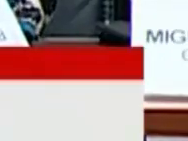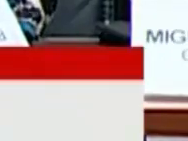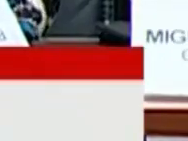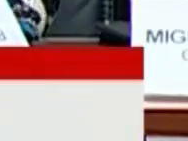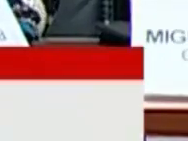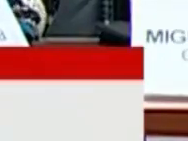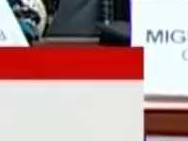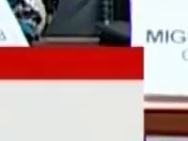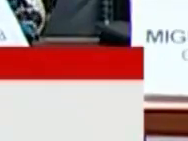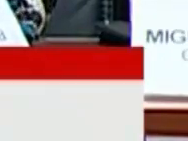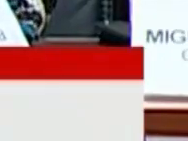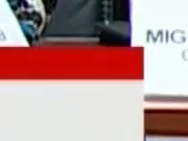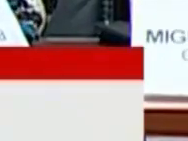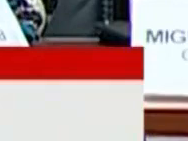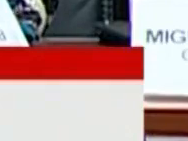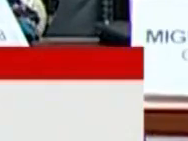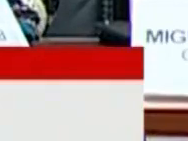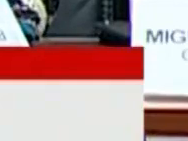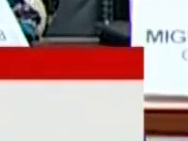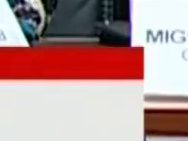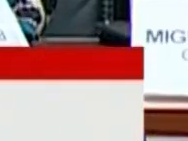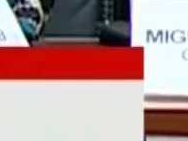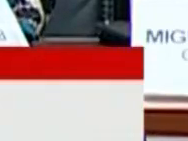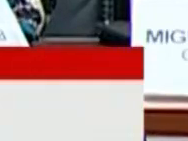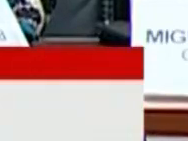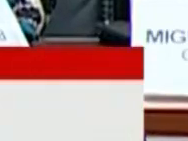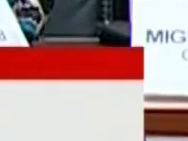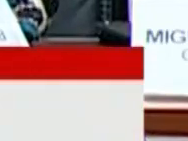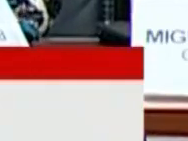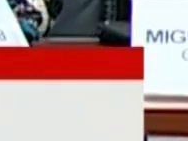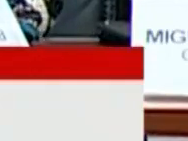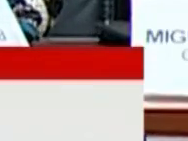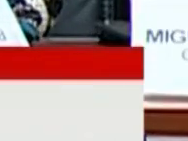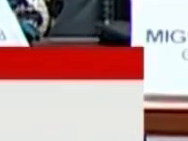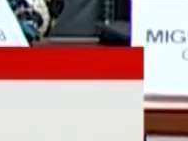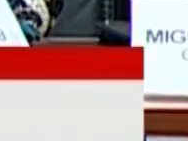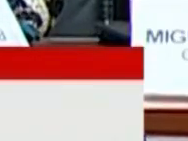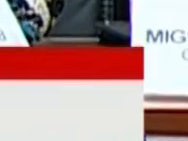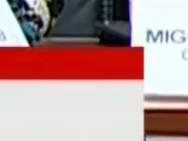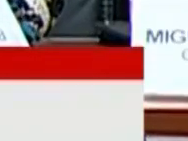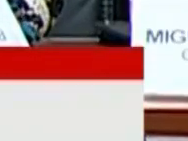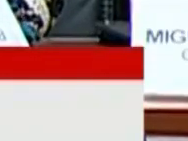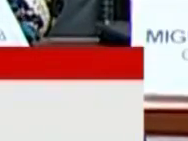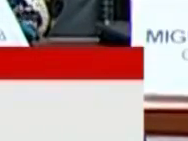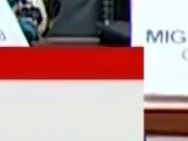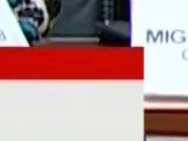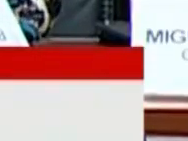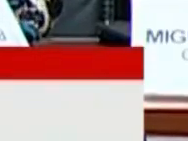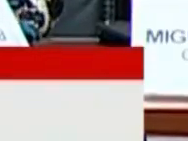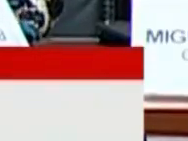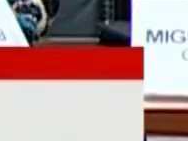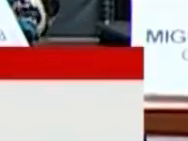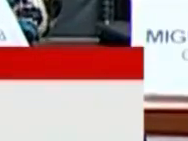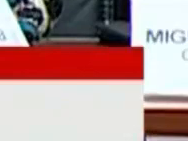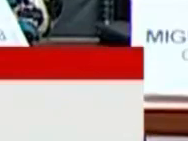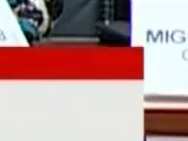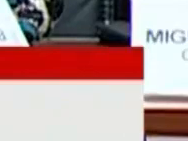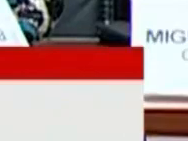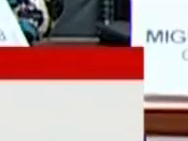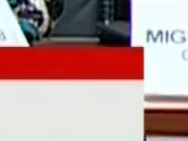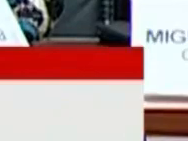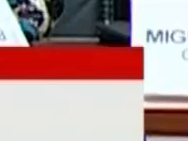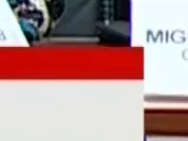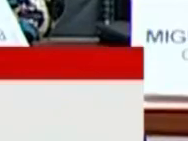la libertad, pueda ahora resultar pasar a una situación de semiesclavitud, ¿no? Y lo digo porque las personas, comillas, en libertad están en